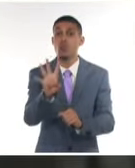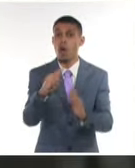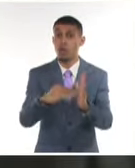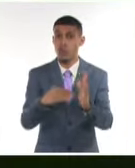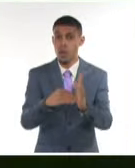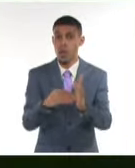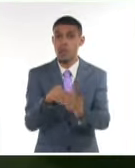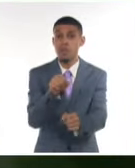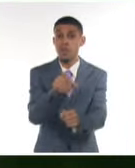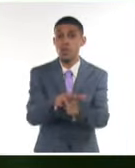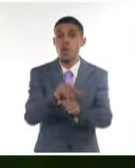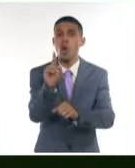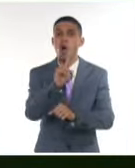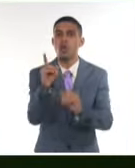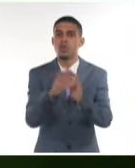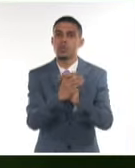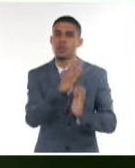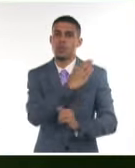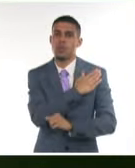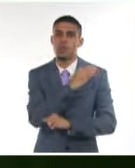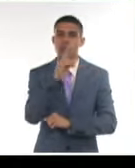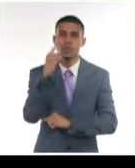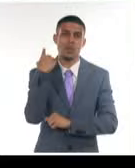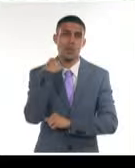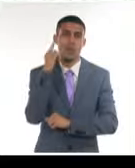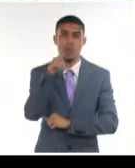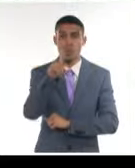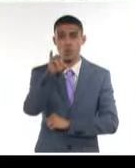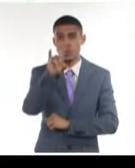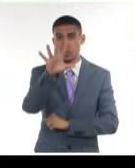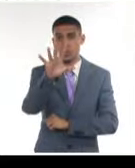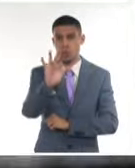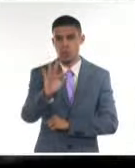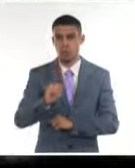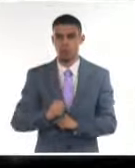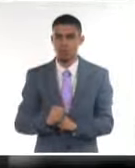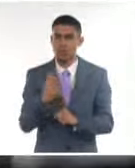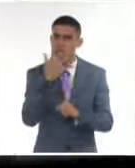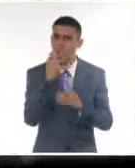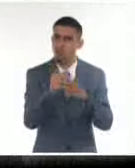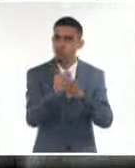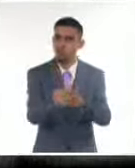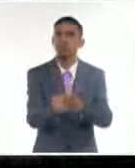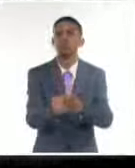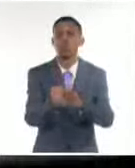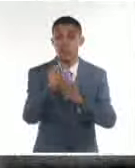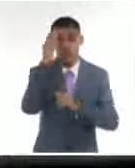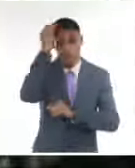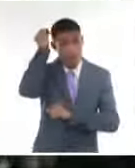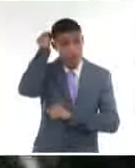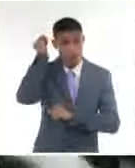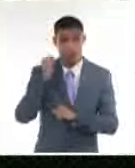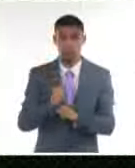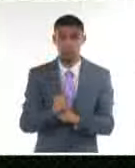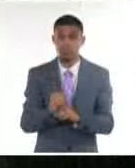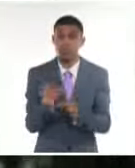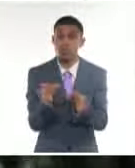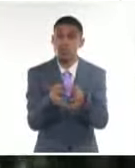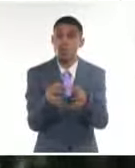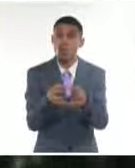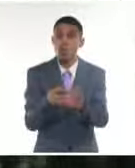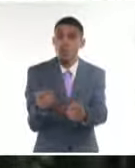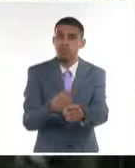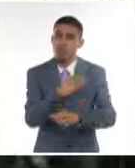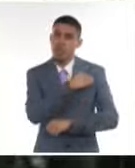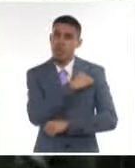11 de marzo de 1958. Liderada por el comandante rebelde Raúl Castro, la columna guerrillera con